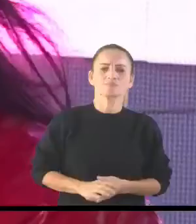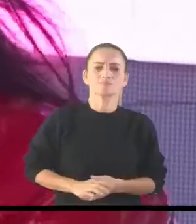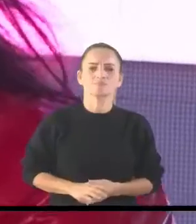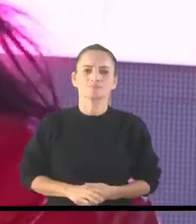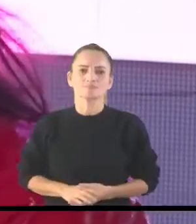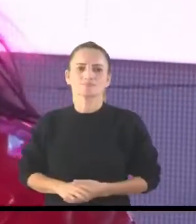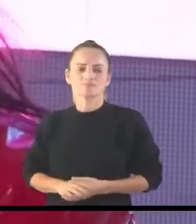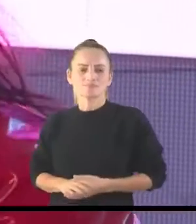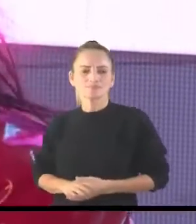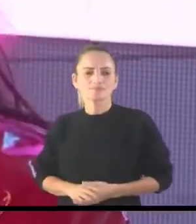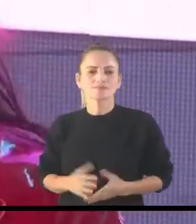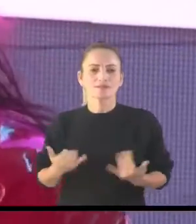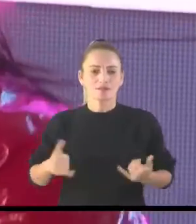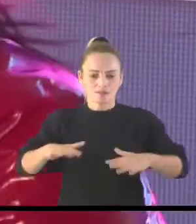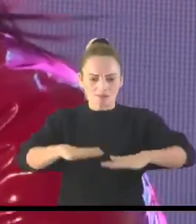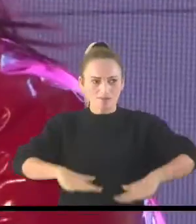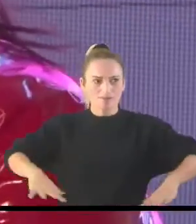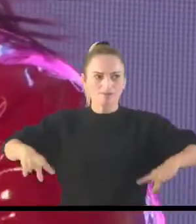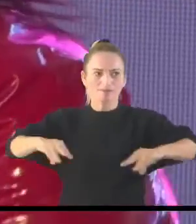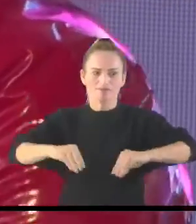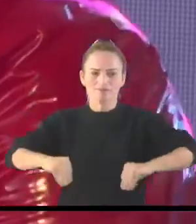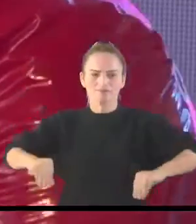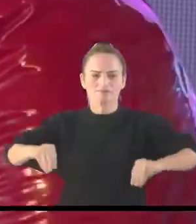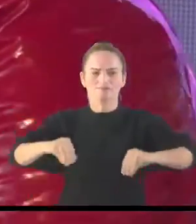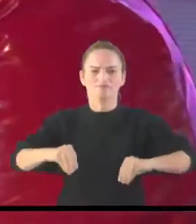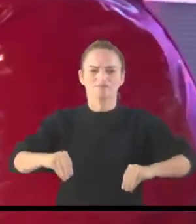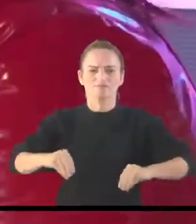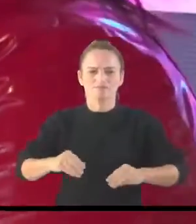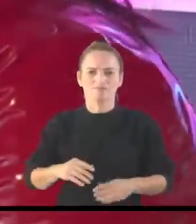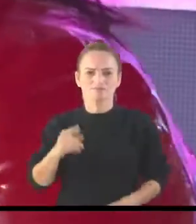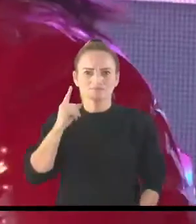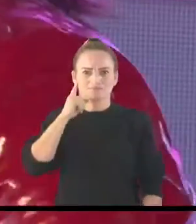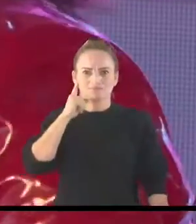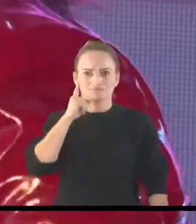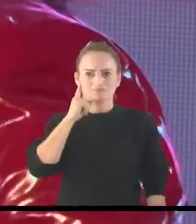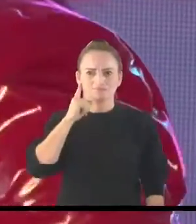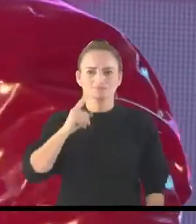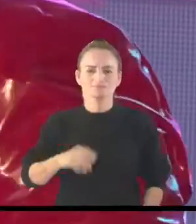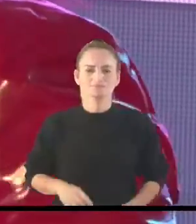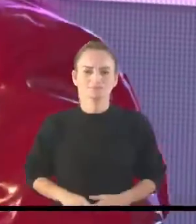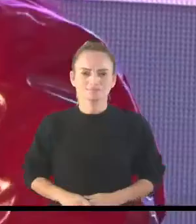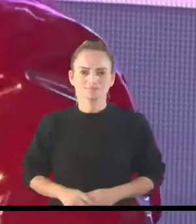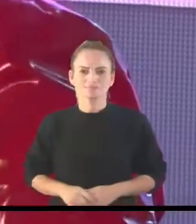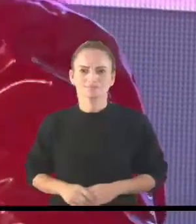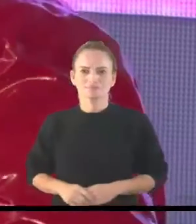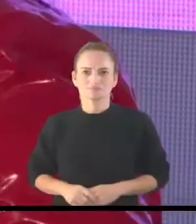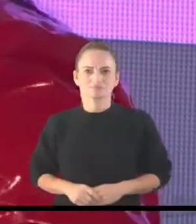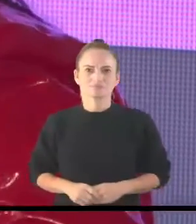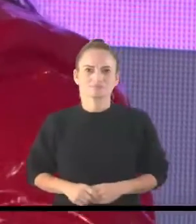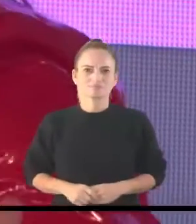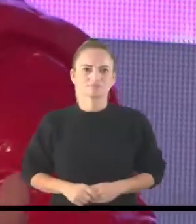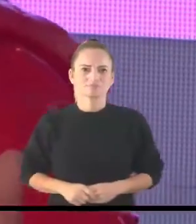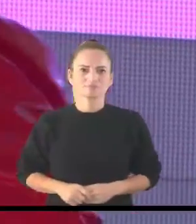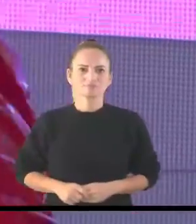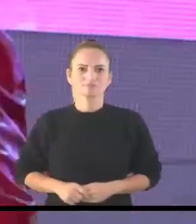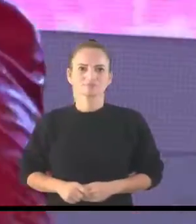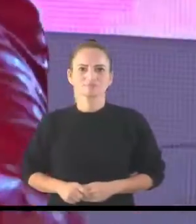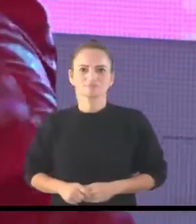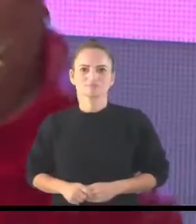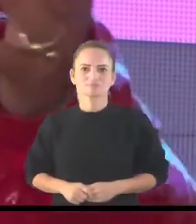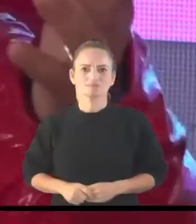vida, pa' sembrar en la tierra la melancolía, pa' pagar a punta de